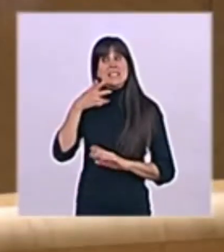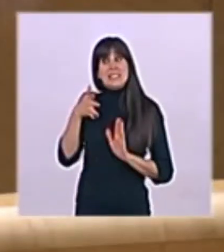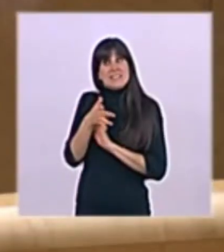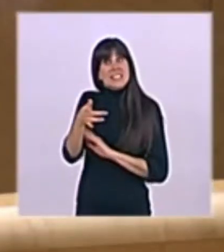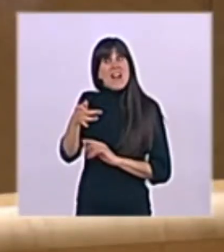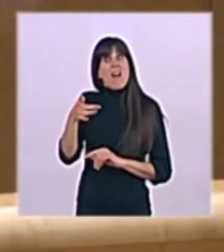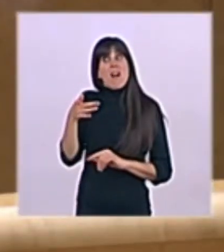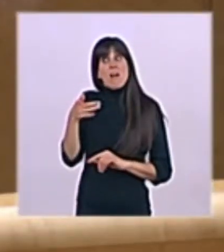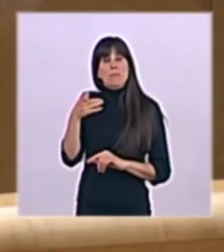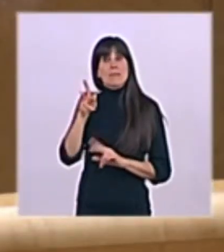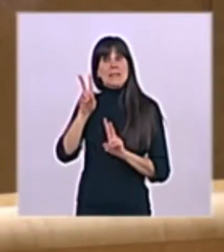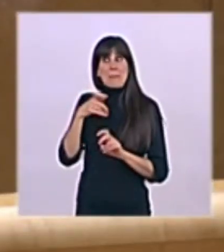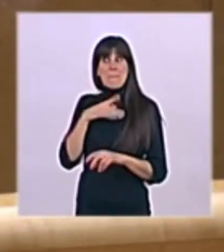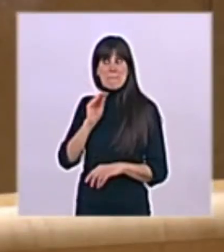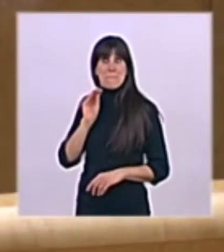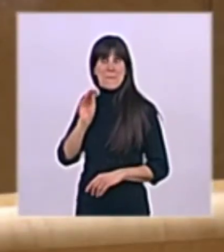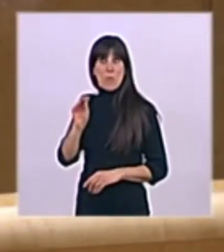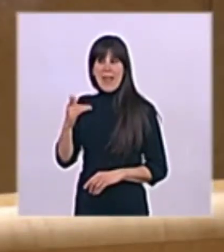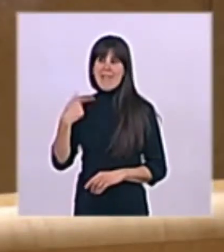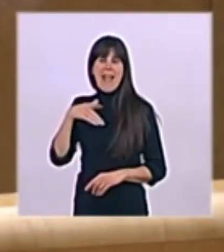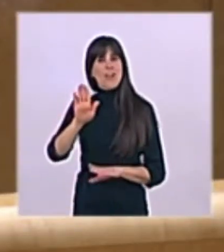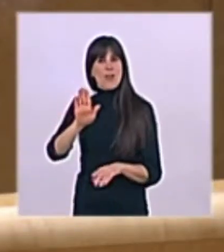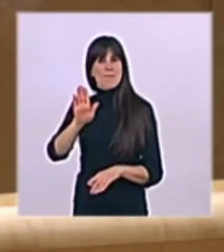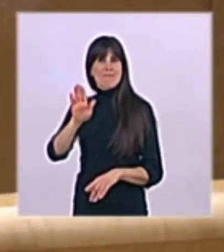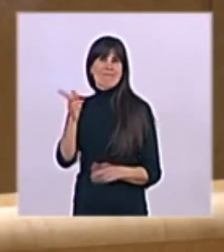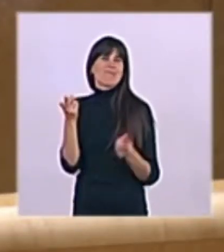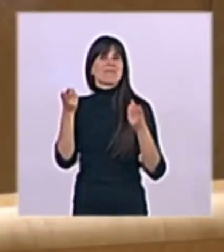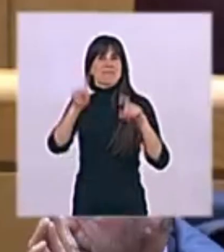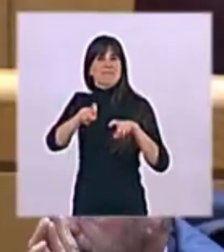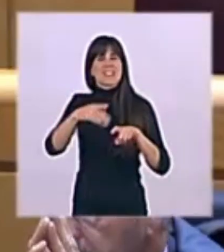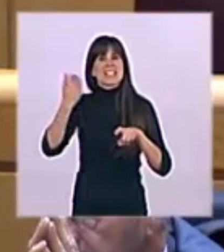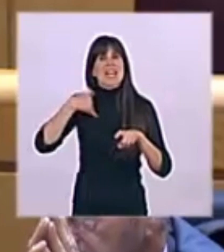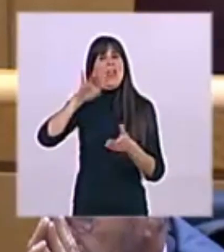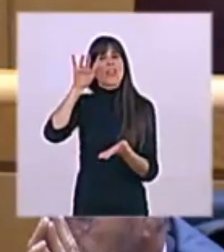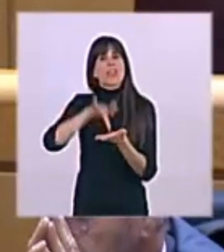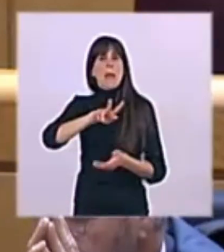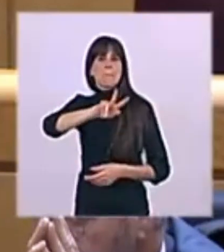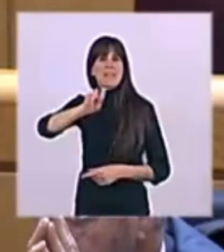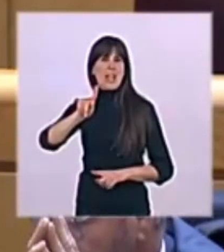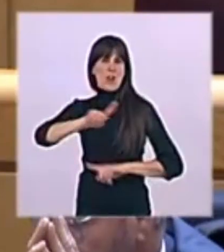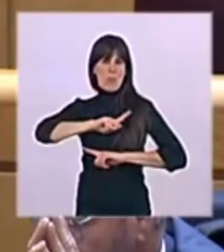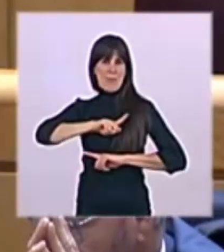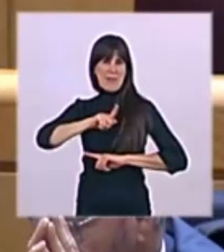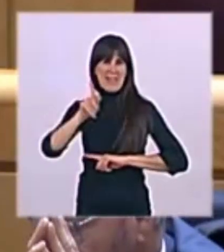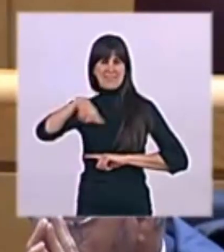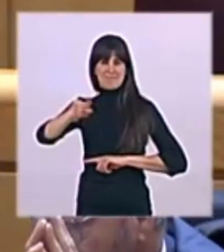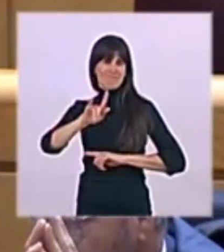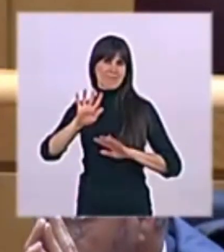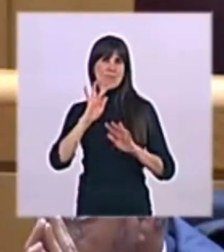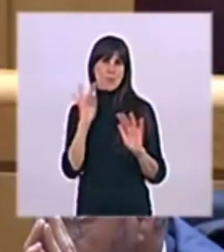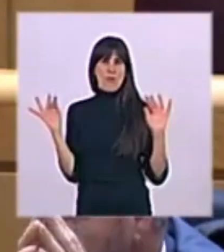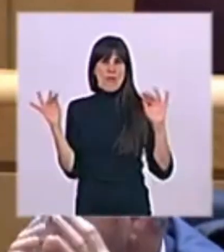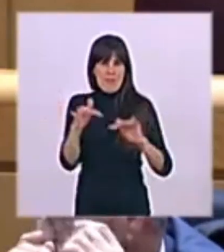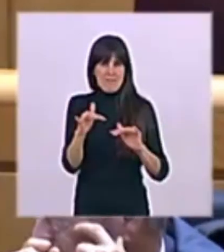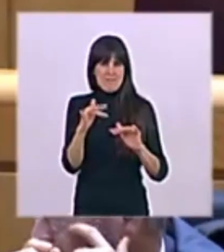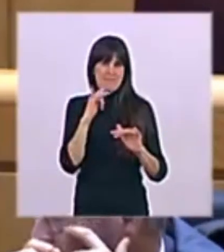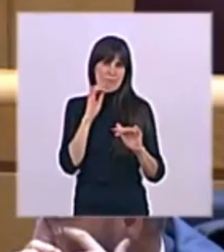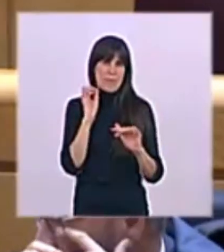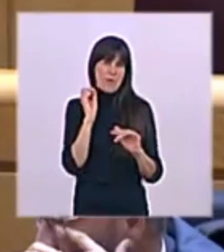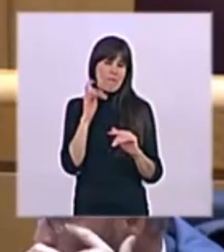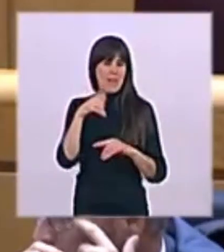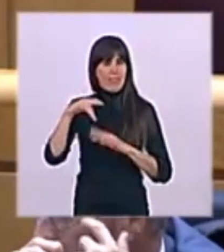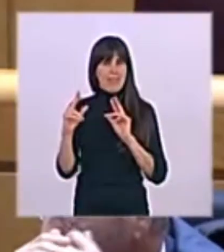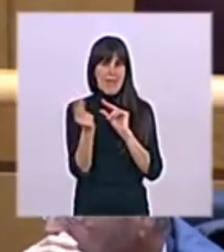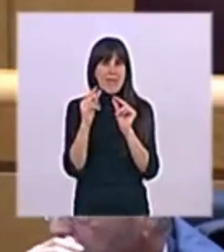día 20 de noviembre Lo que esperamos y deseamos Es el Grupo Popular Que la próxima Convocatoria de esa conferencia